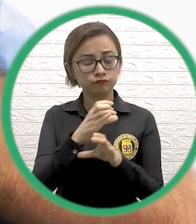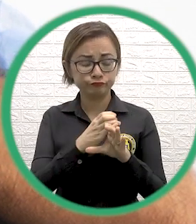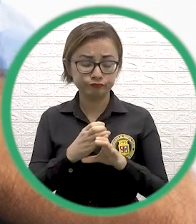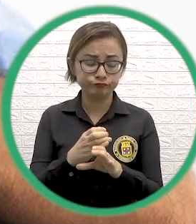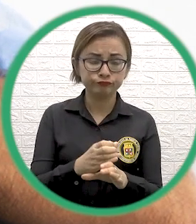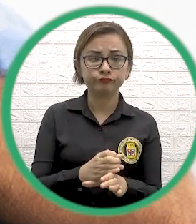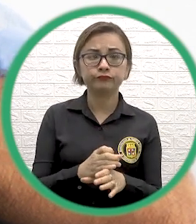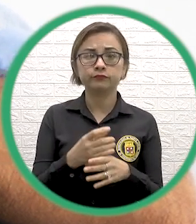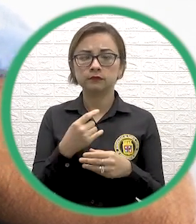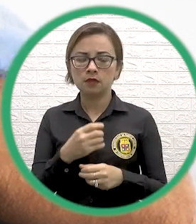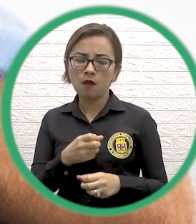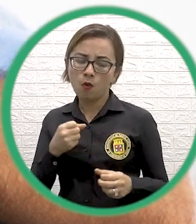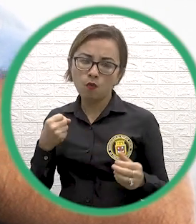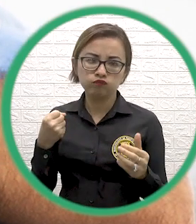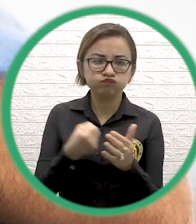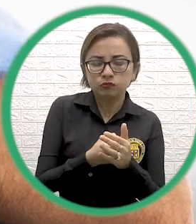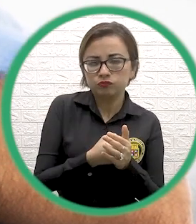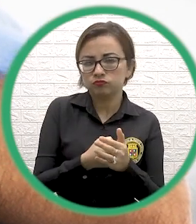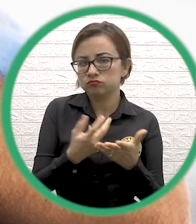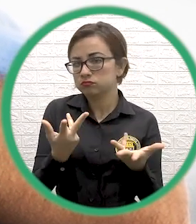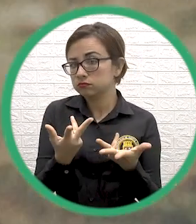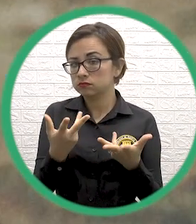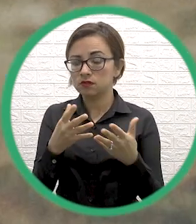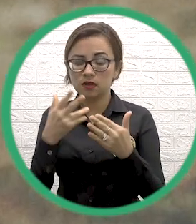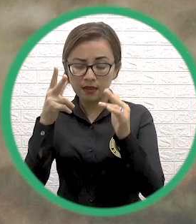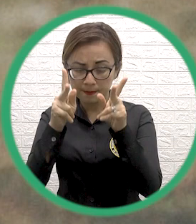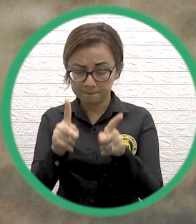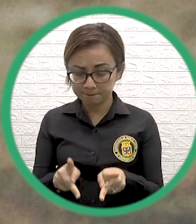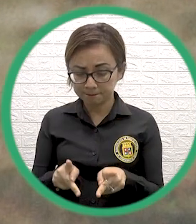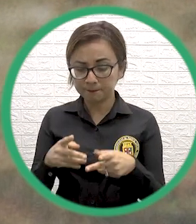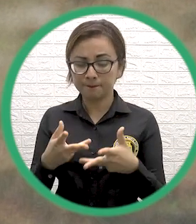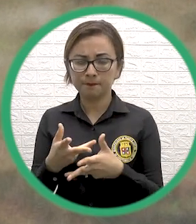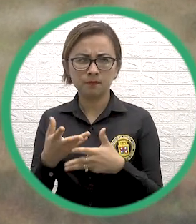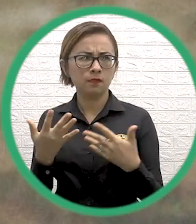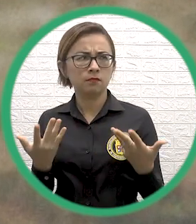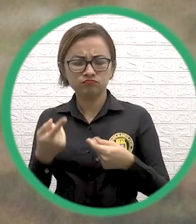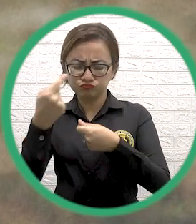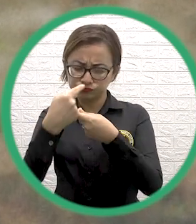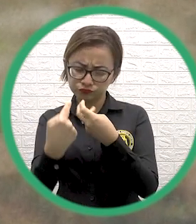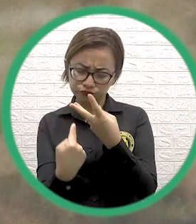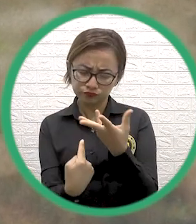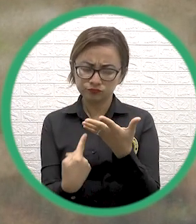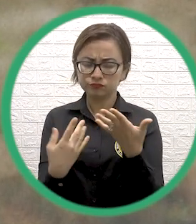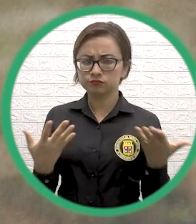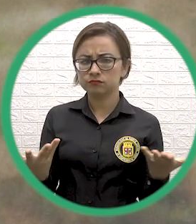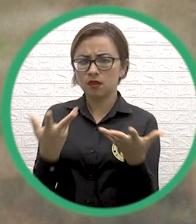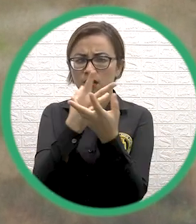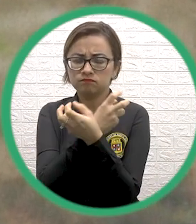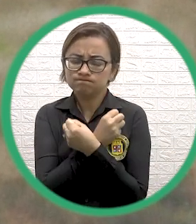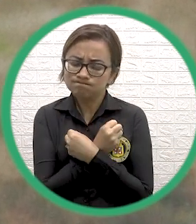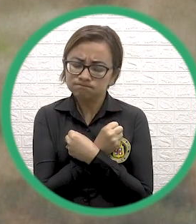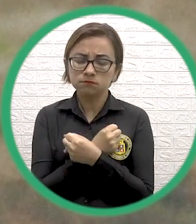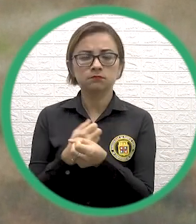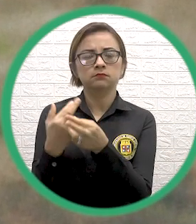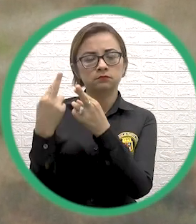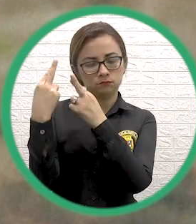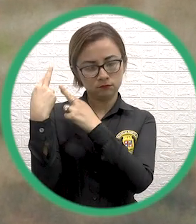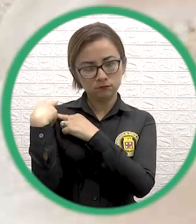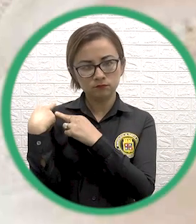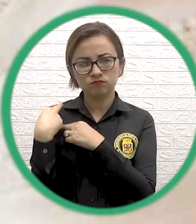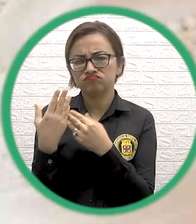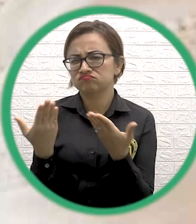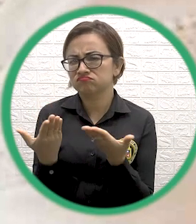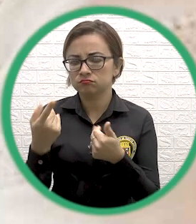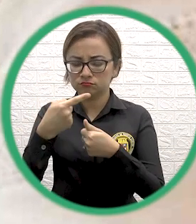y decimos tiene un impacto en la otra persona. Algunas de las recomendaciones para ser una persona afectivamente